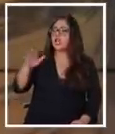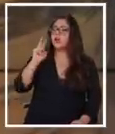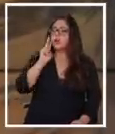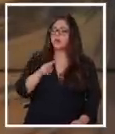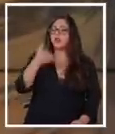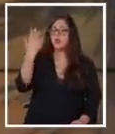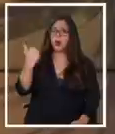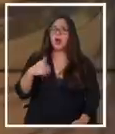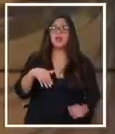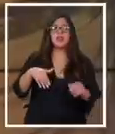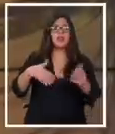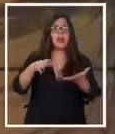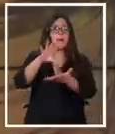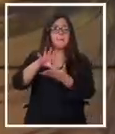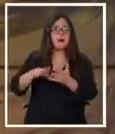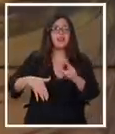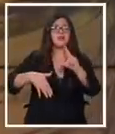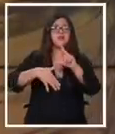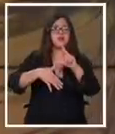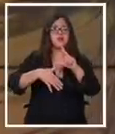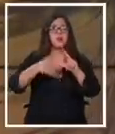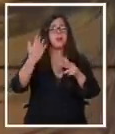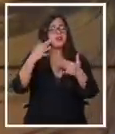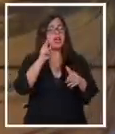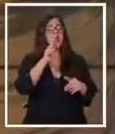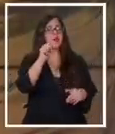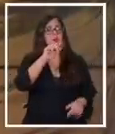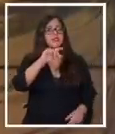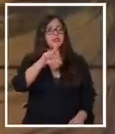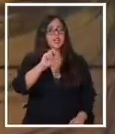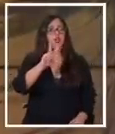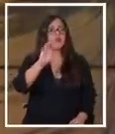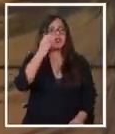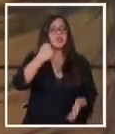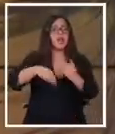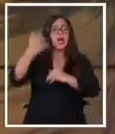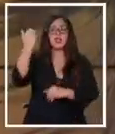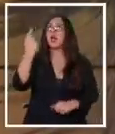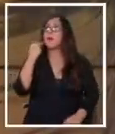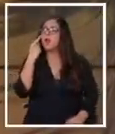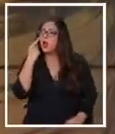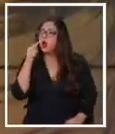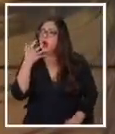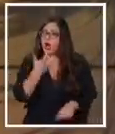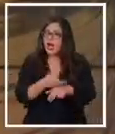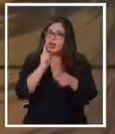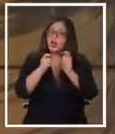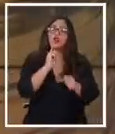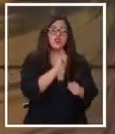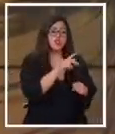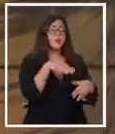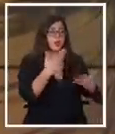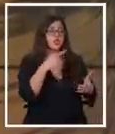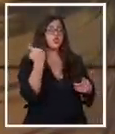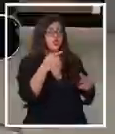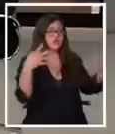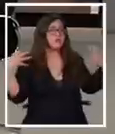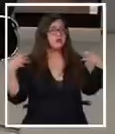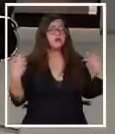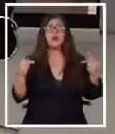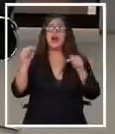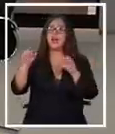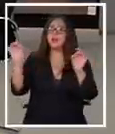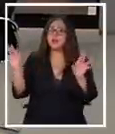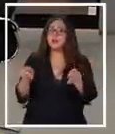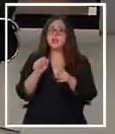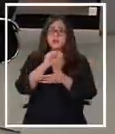durante el siglo 20 fue ese problema que ese riesgo existe y por eso tenemos que ser particularmente responsables ahora o en riesgo una escala